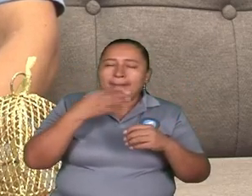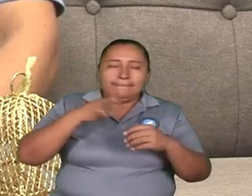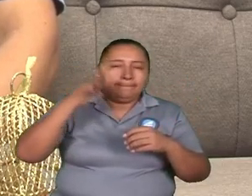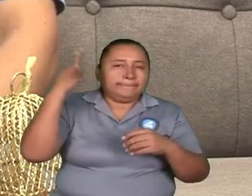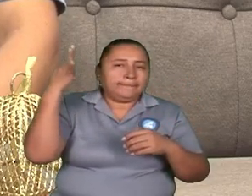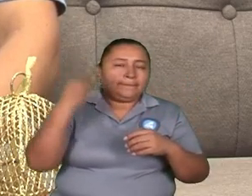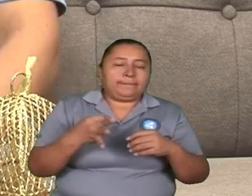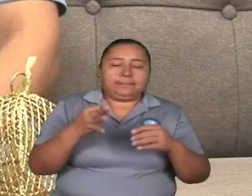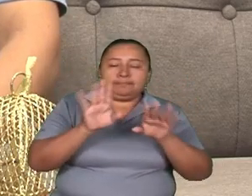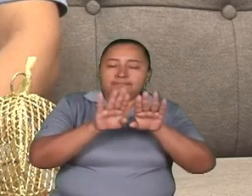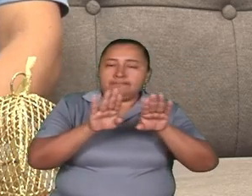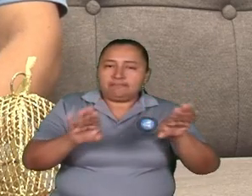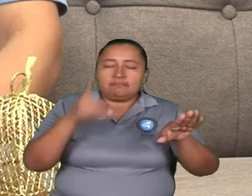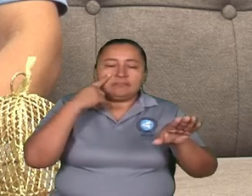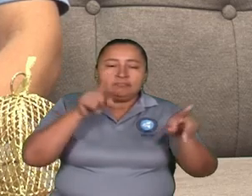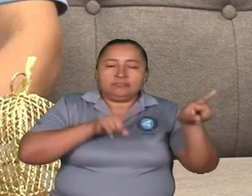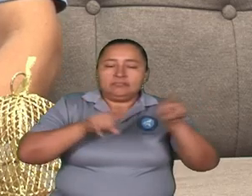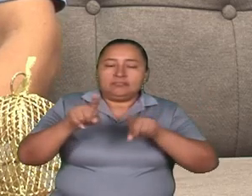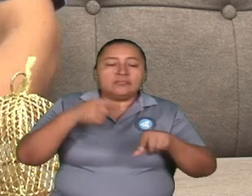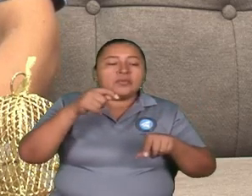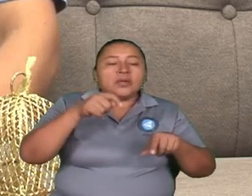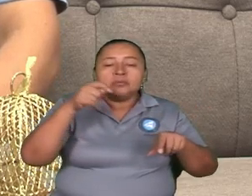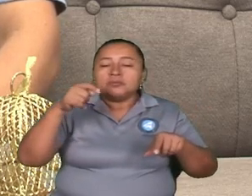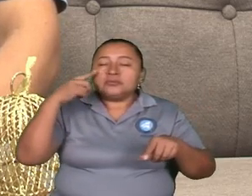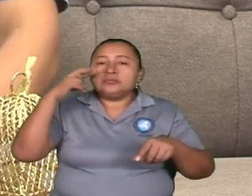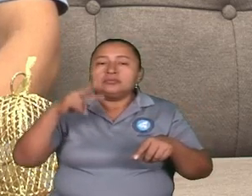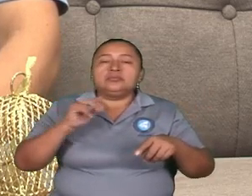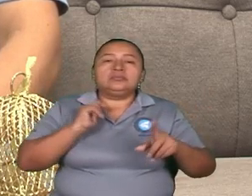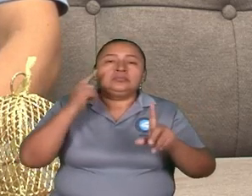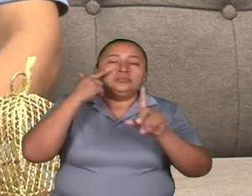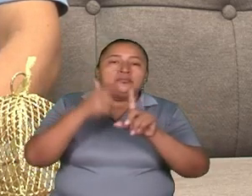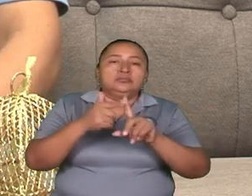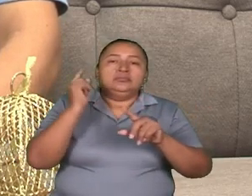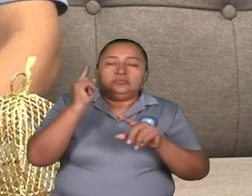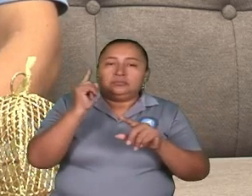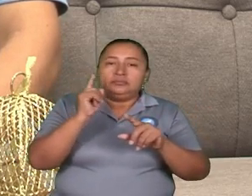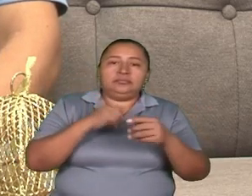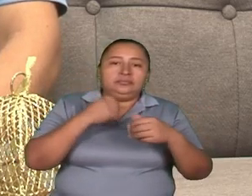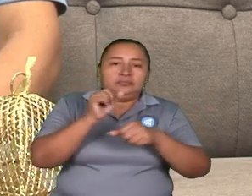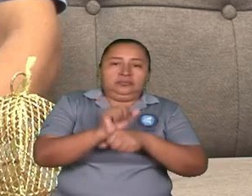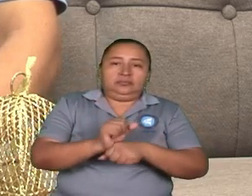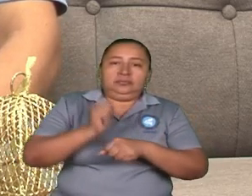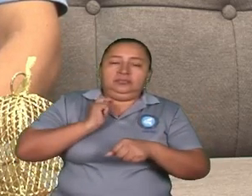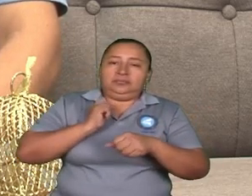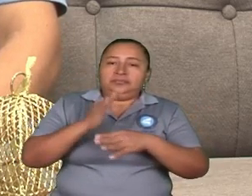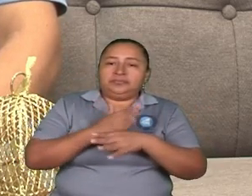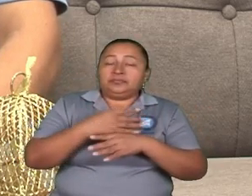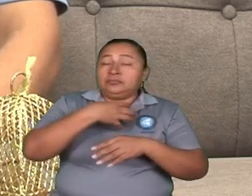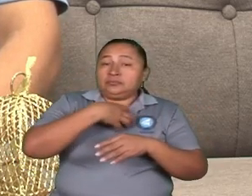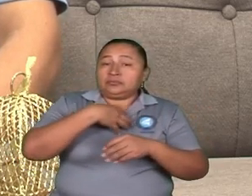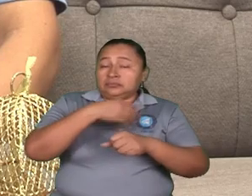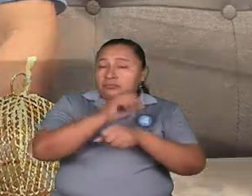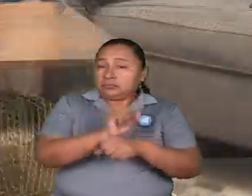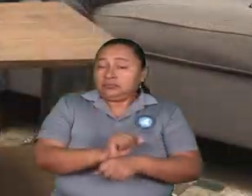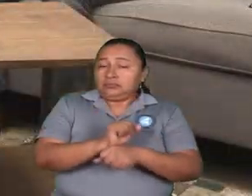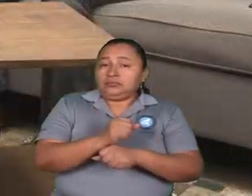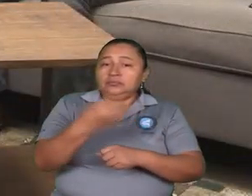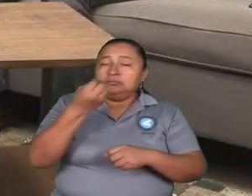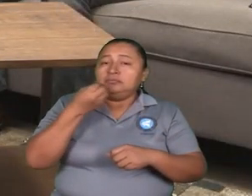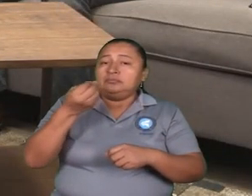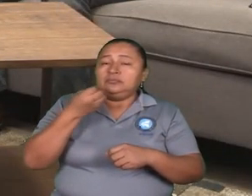comercio navideño, lo que puede esperar. Correcto. La población nicaragüense. Bueno, invitamos a los nicaragüenses, que a todos los que